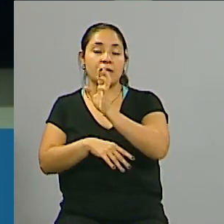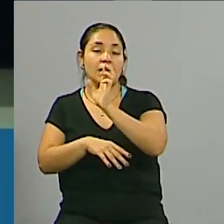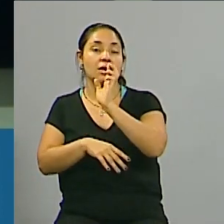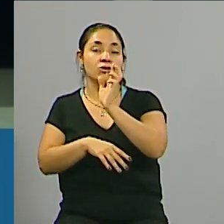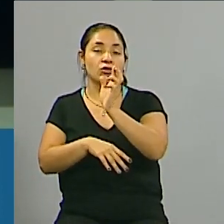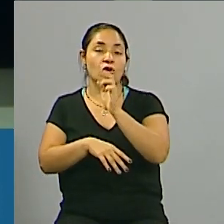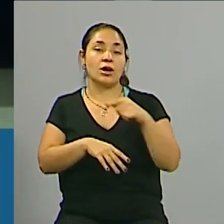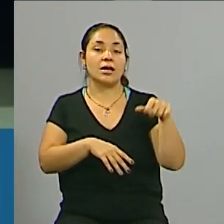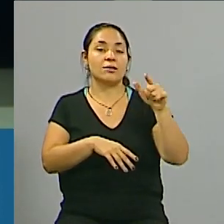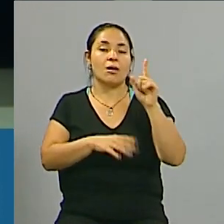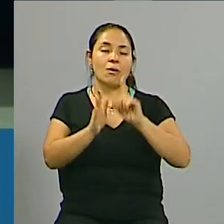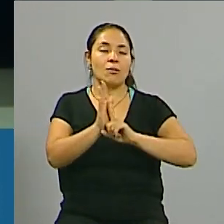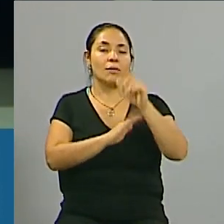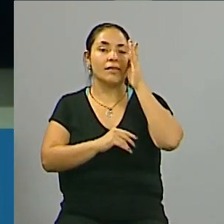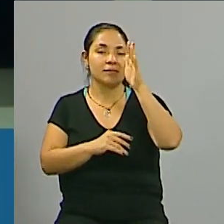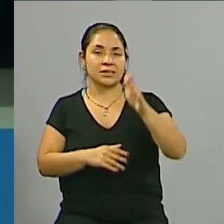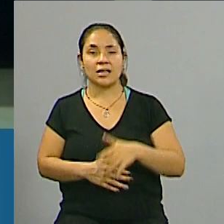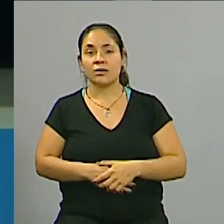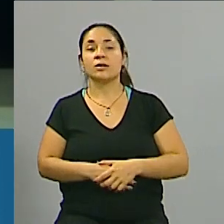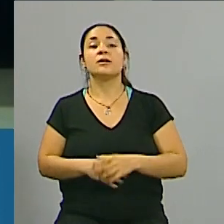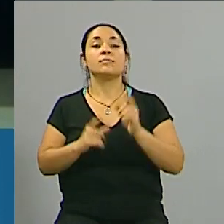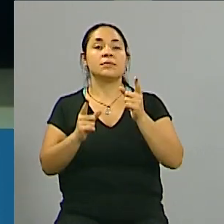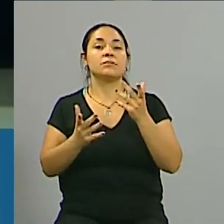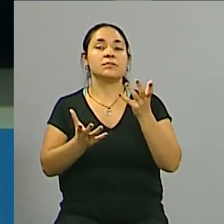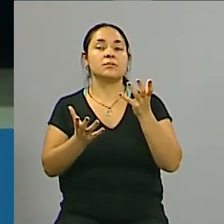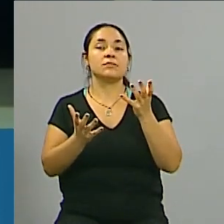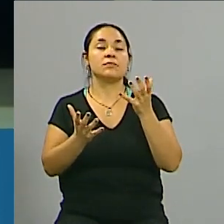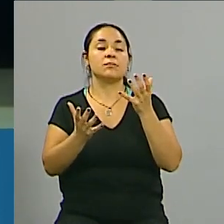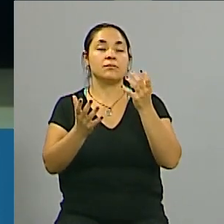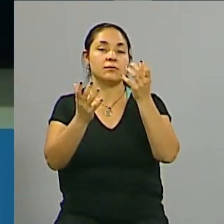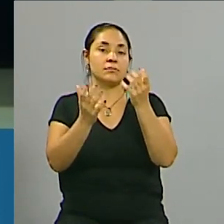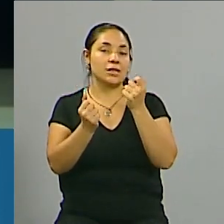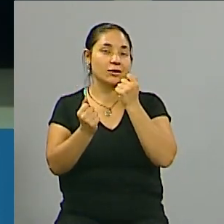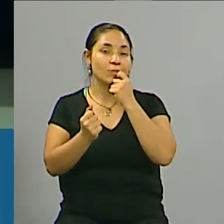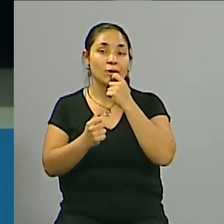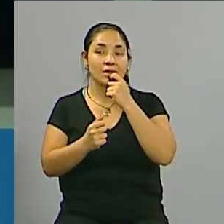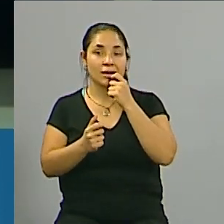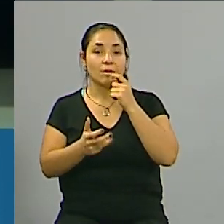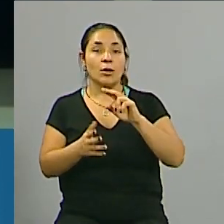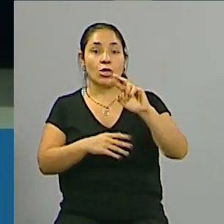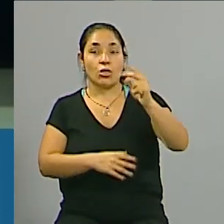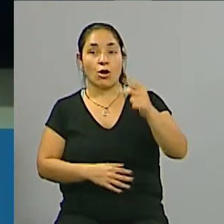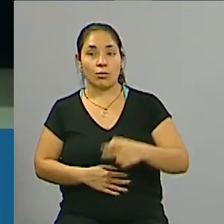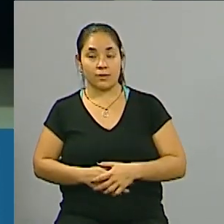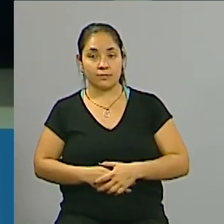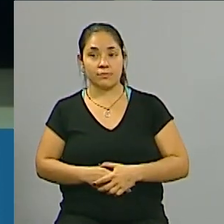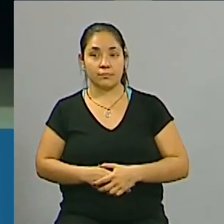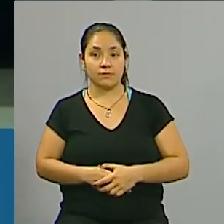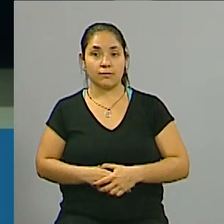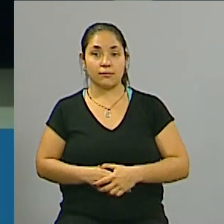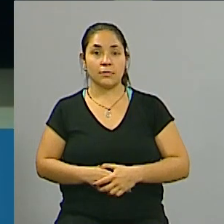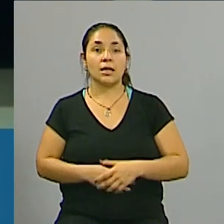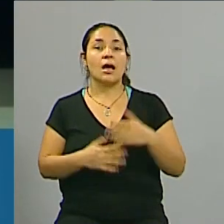ellos está en las nubes, donde quizás se les va a exigir una movilidad que hoy día vale un precio y dentro de 2 meses sale el doble. Entonces hay una cuestión